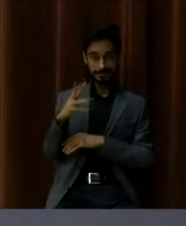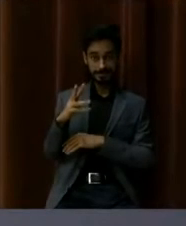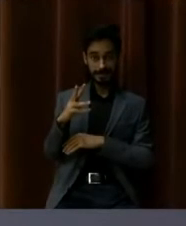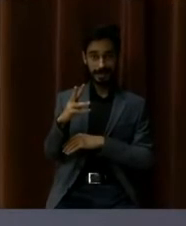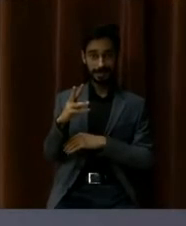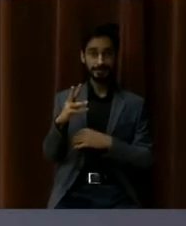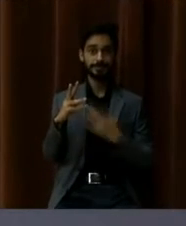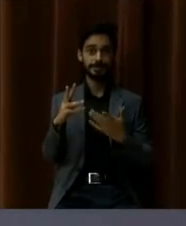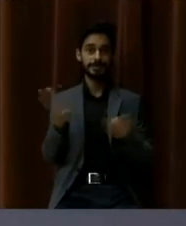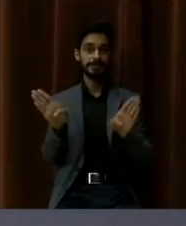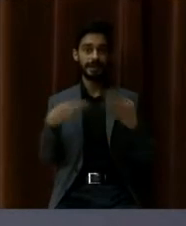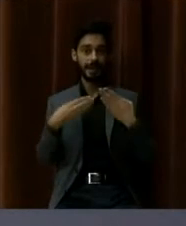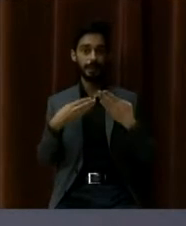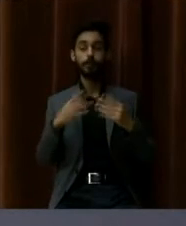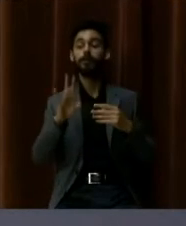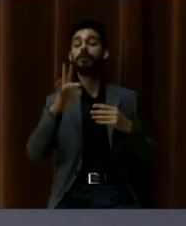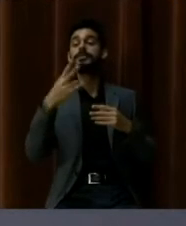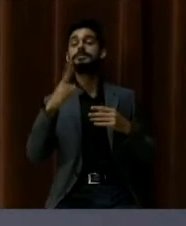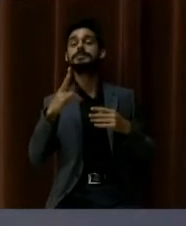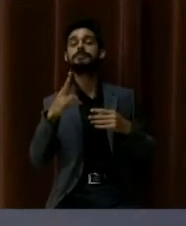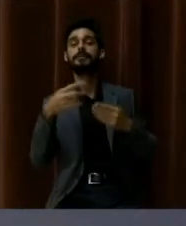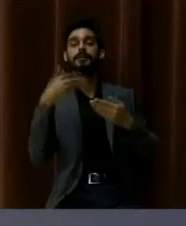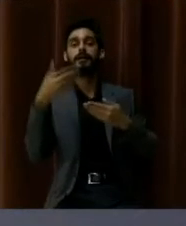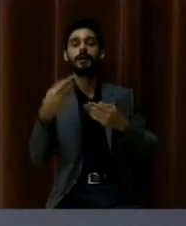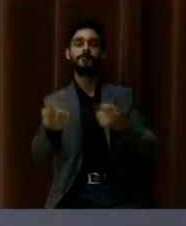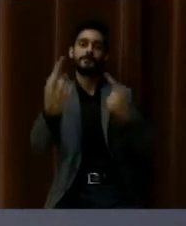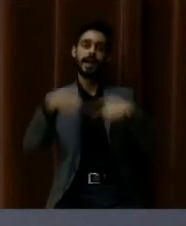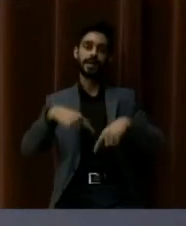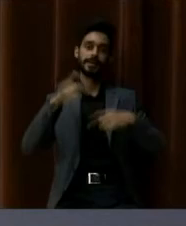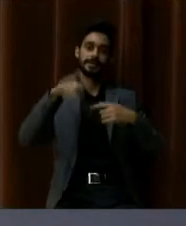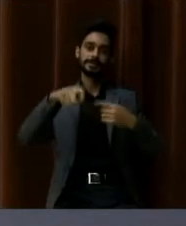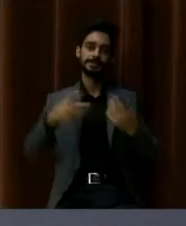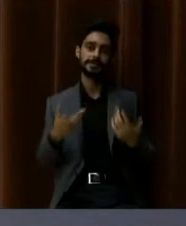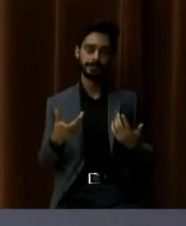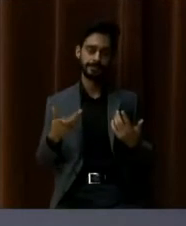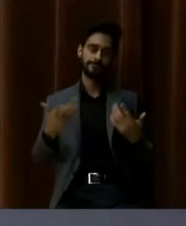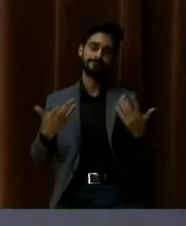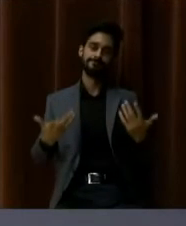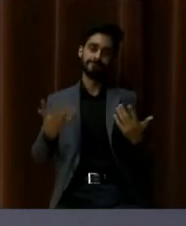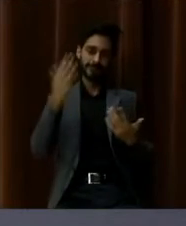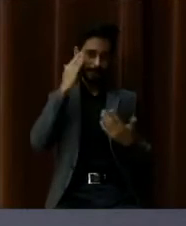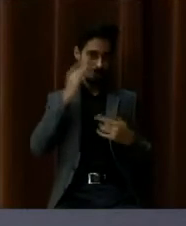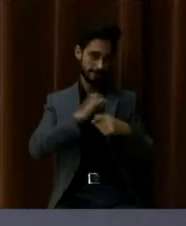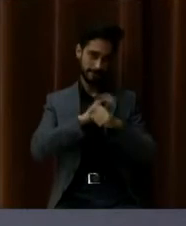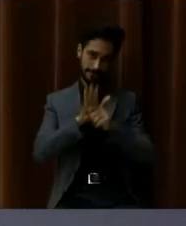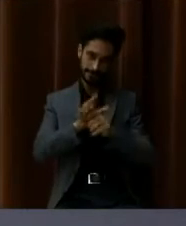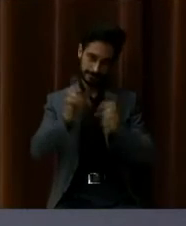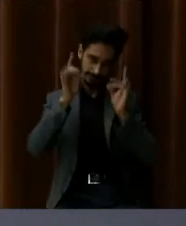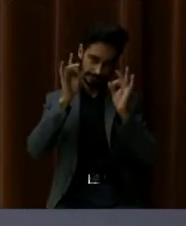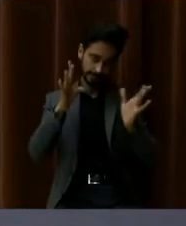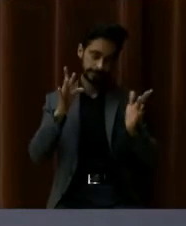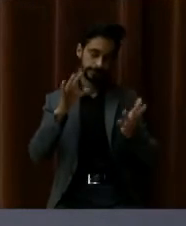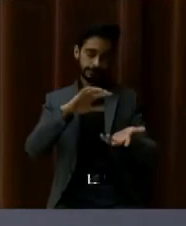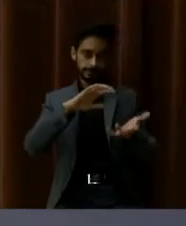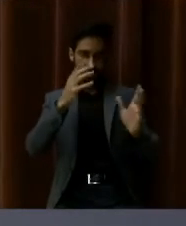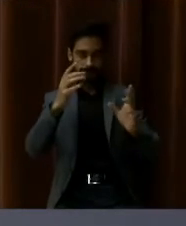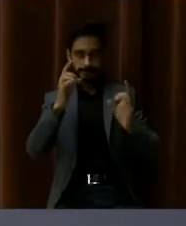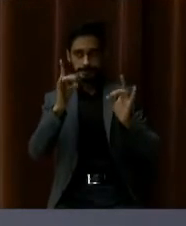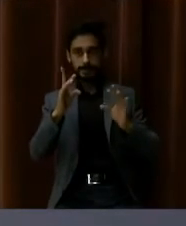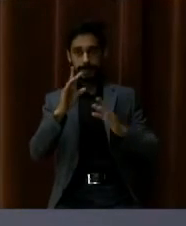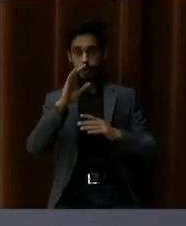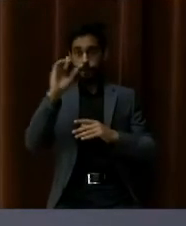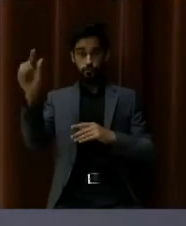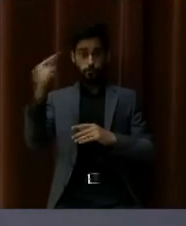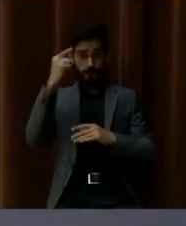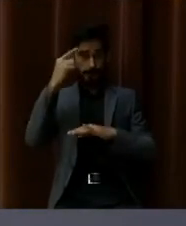nombramiento del secretario sabemos que en medio de todos estas crisis y todas las situaciones que estaba pasando todo el gobierno puerto